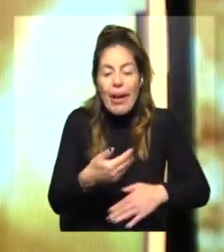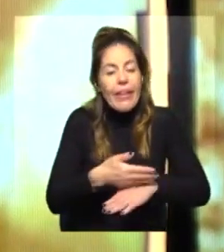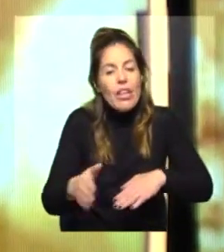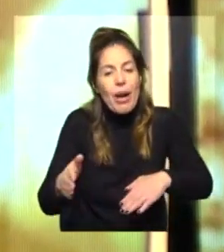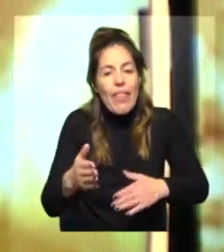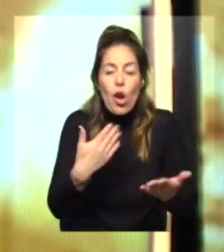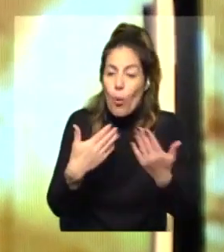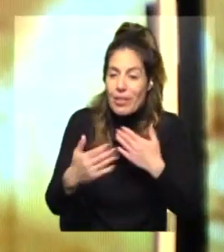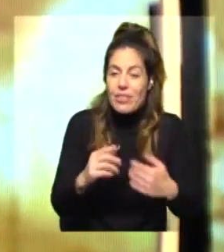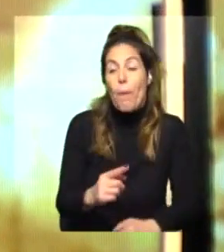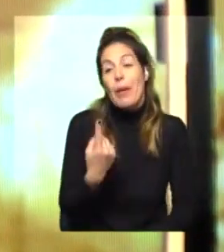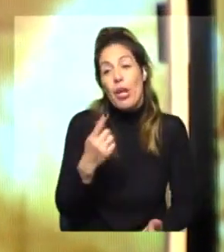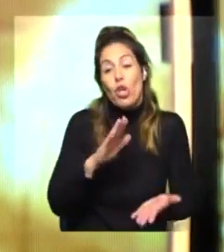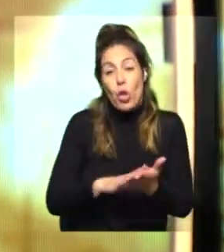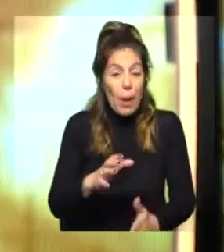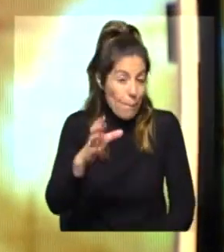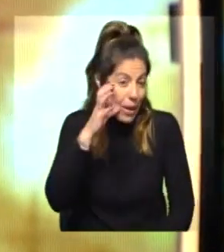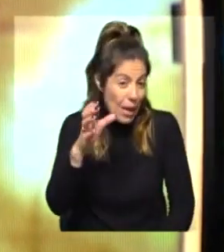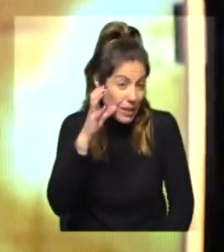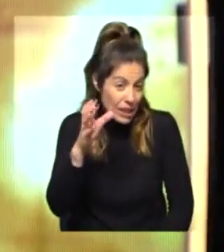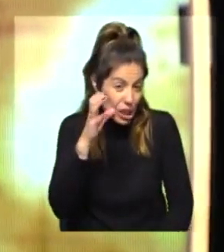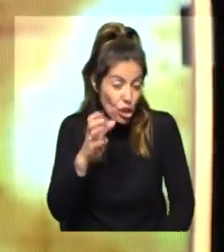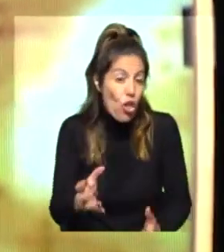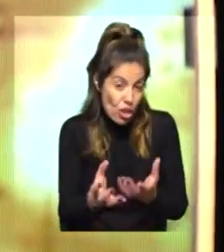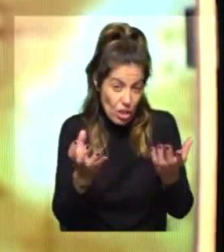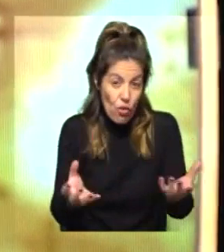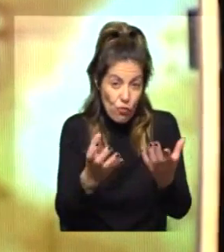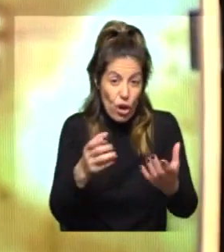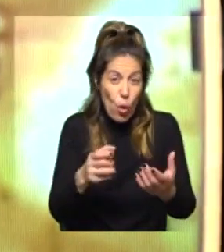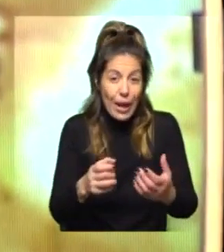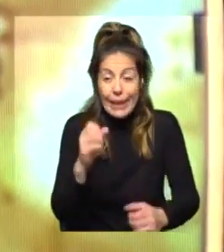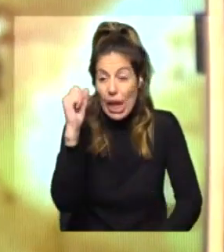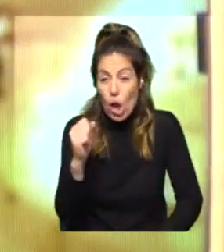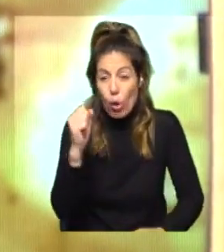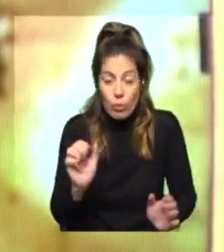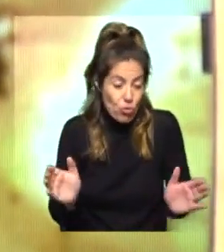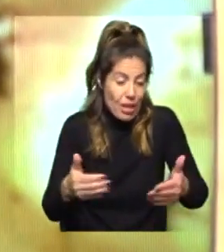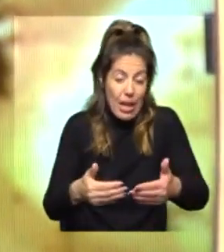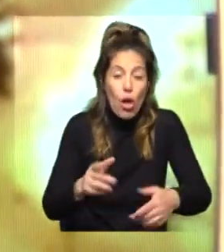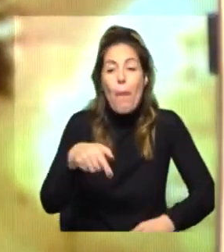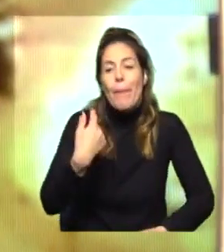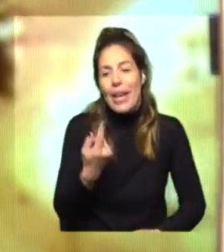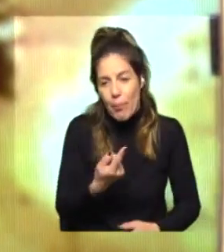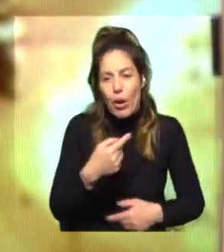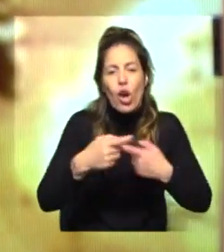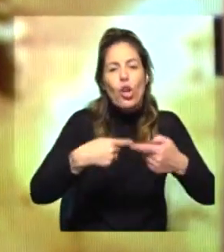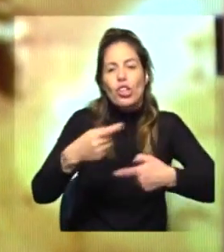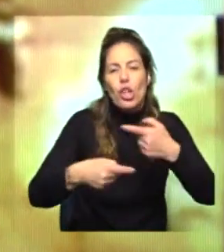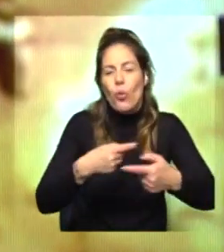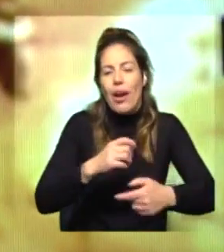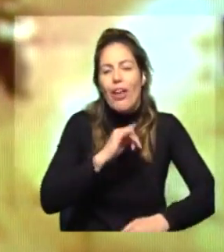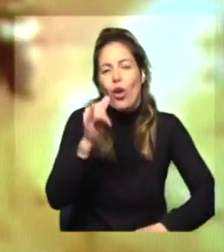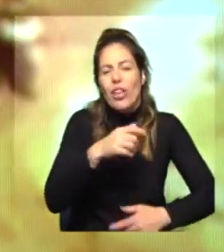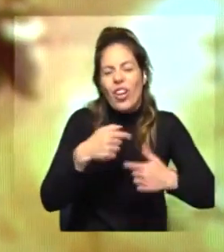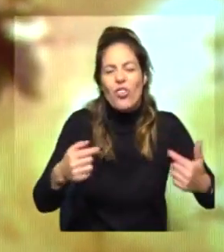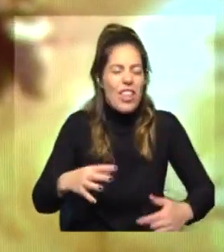conversación primero sobre los peligros de encender un fuego en ese recinto tan pequeño y cerrado para luego derivar en en anécdota sobre mi